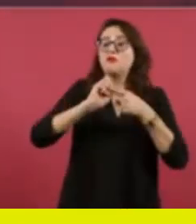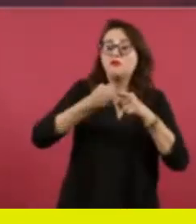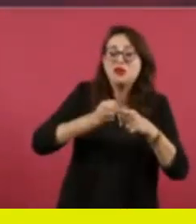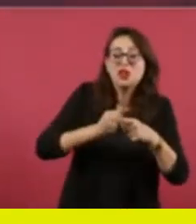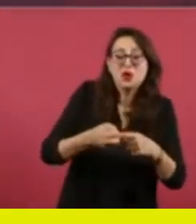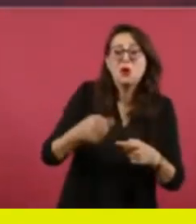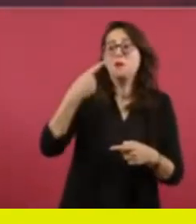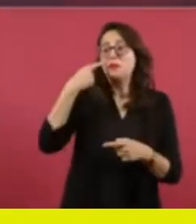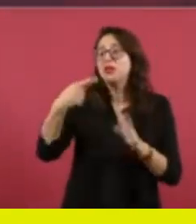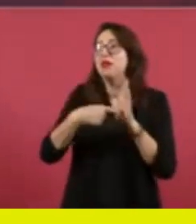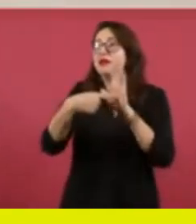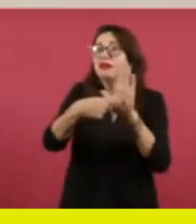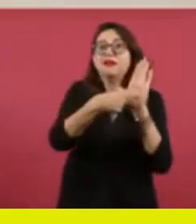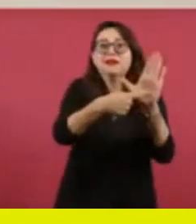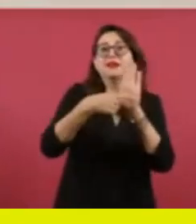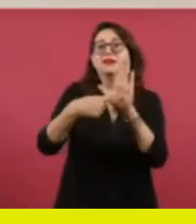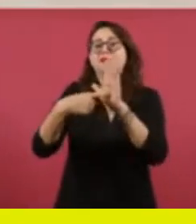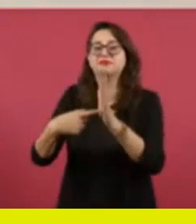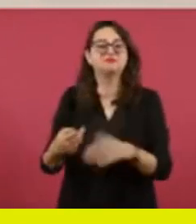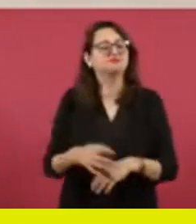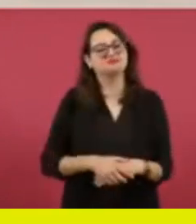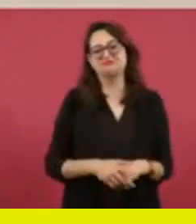ni así,